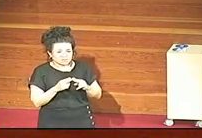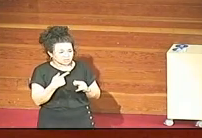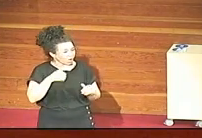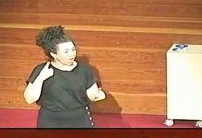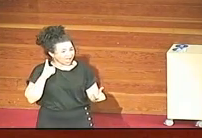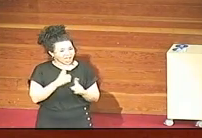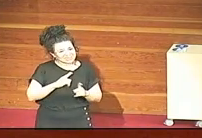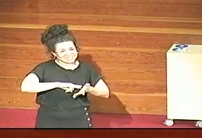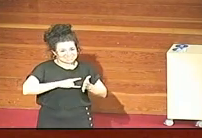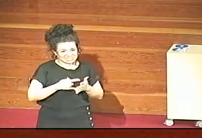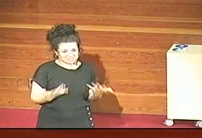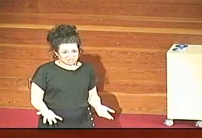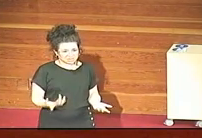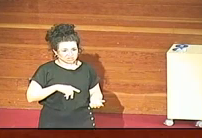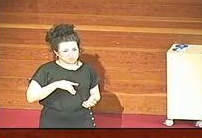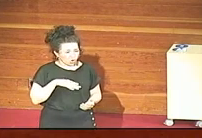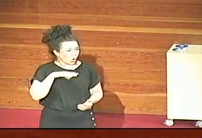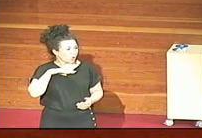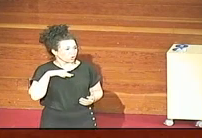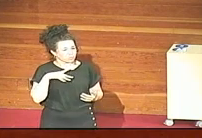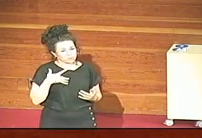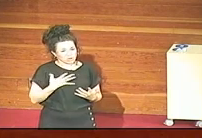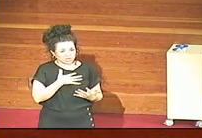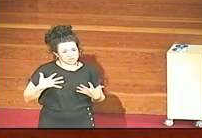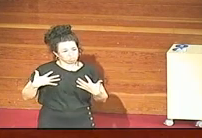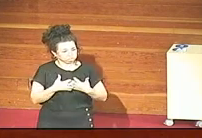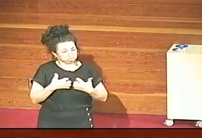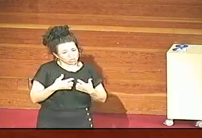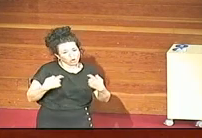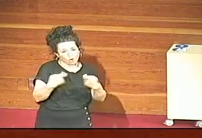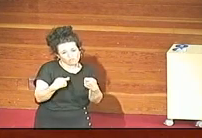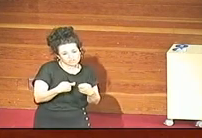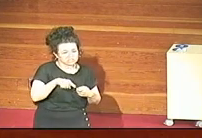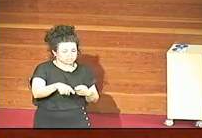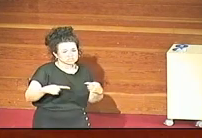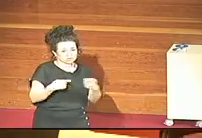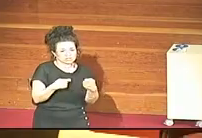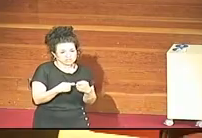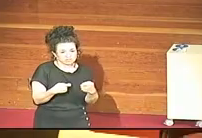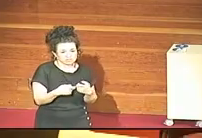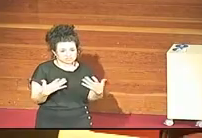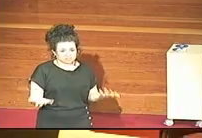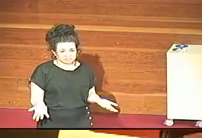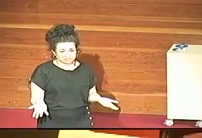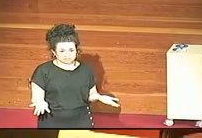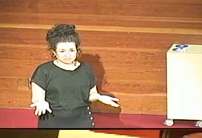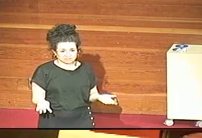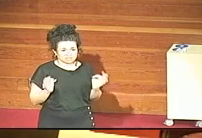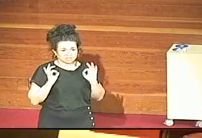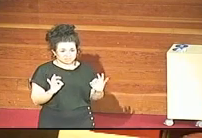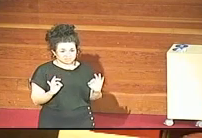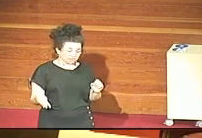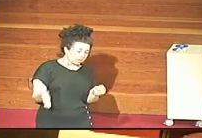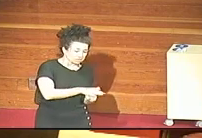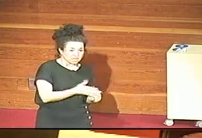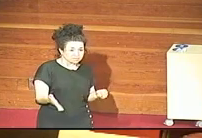somos los que los broncas somos los que mira yo está en esos hay armando el lío no y así no está para